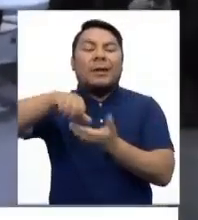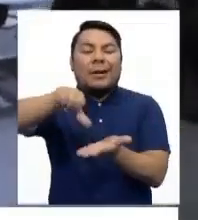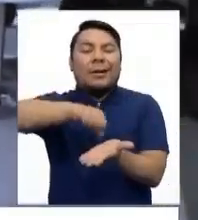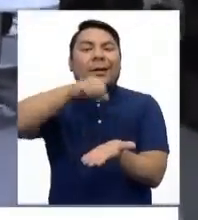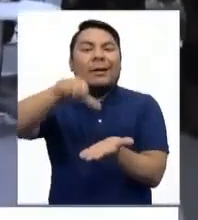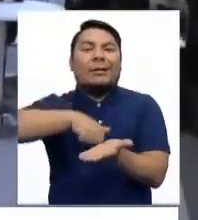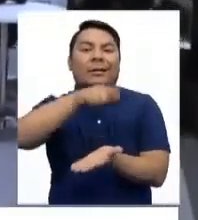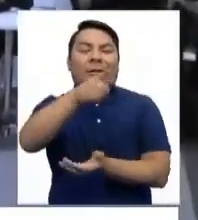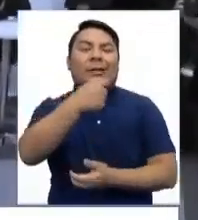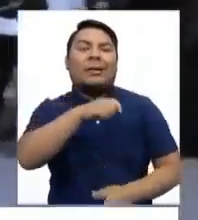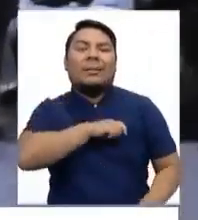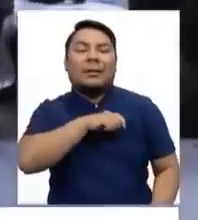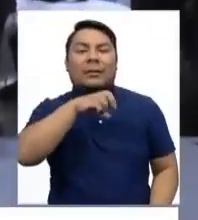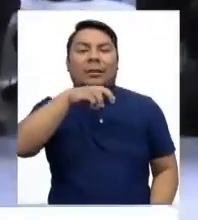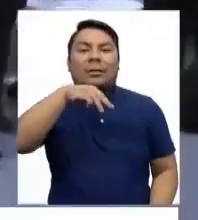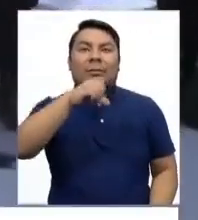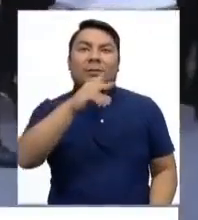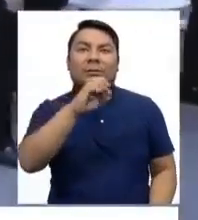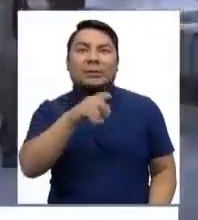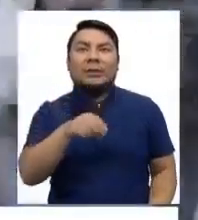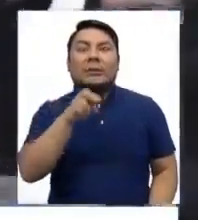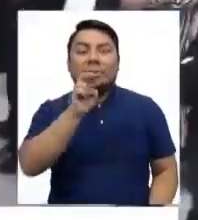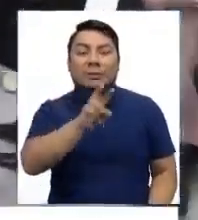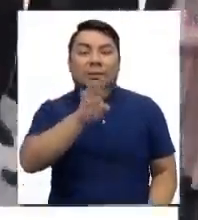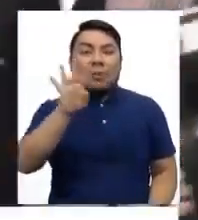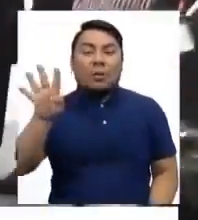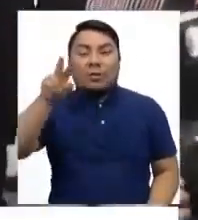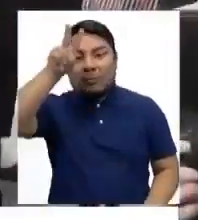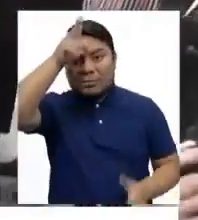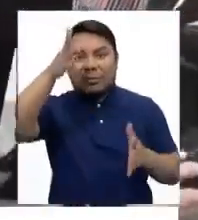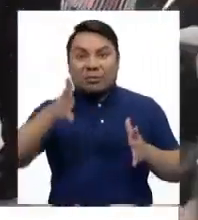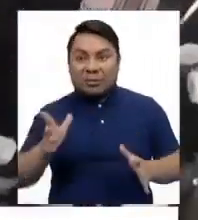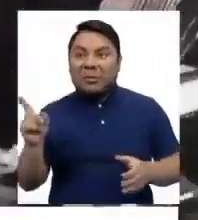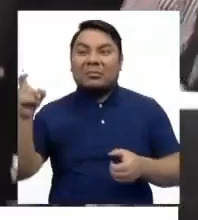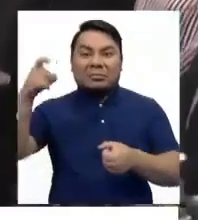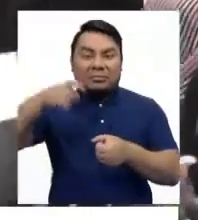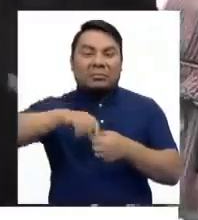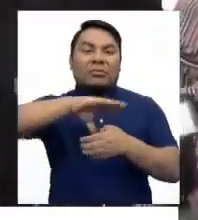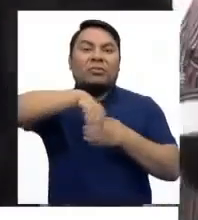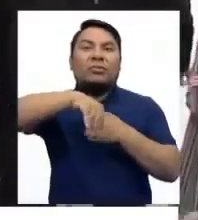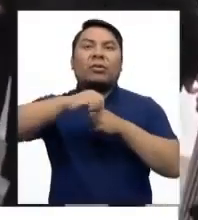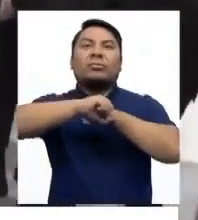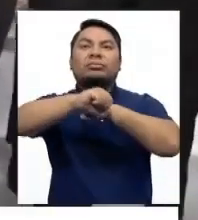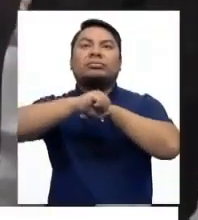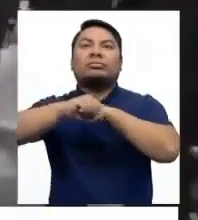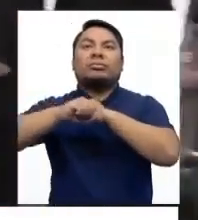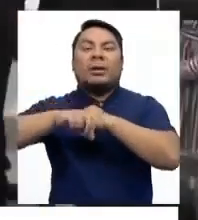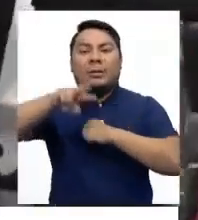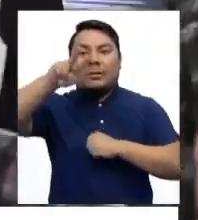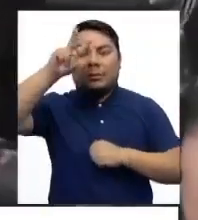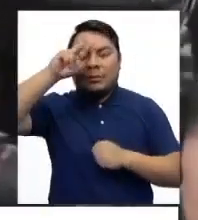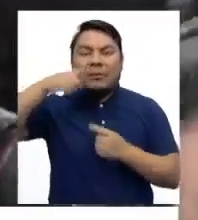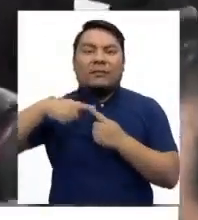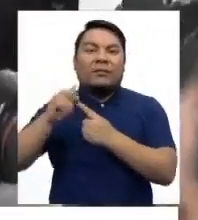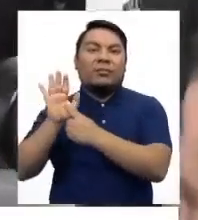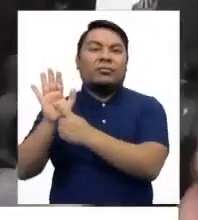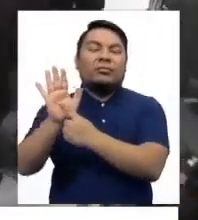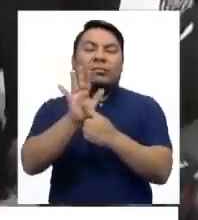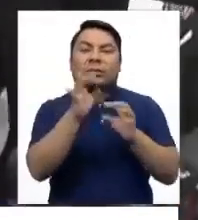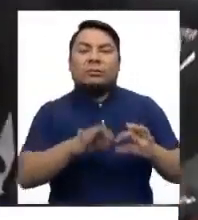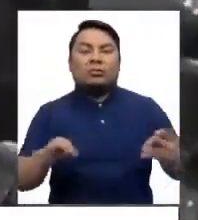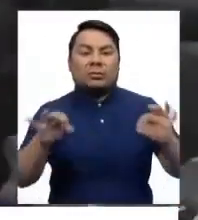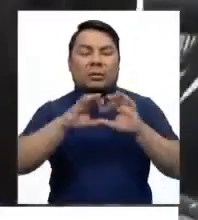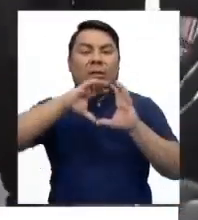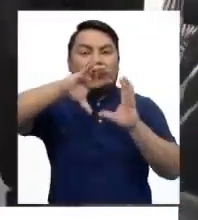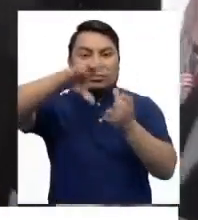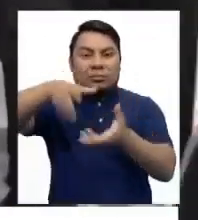Contemporáneo de Madrid. 15 galerías de 24 artistas peruanos difunden la cultura de nuestro país en una de las muestras artísticas más importantes del